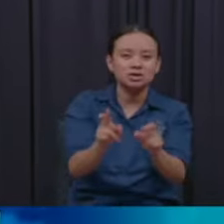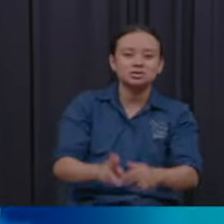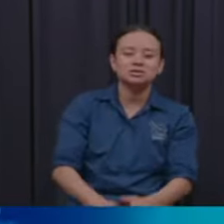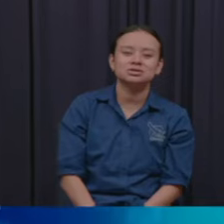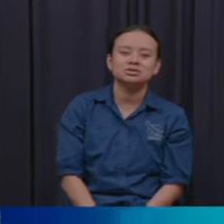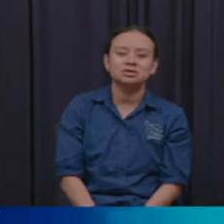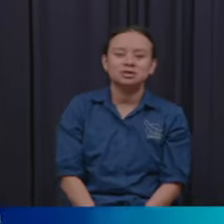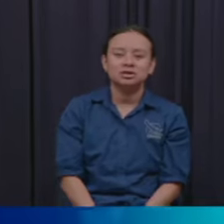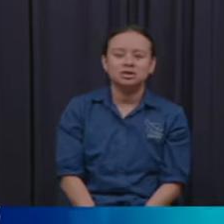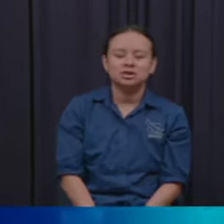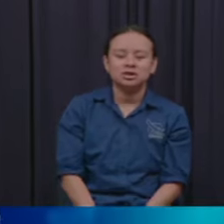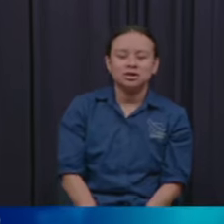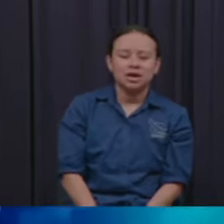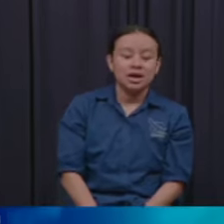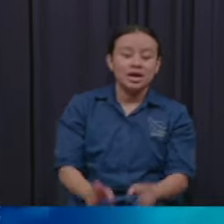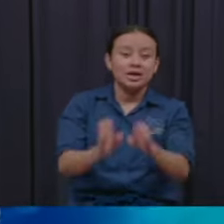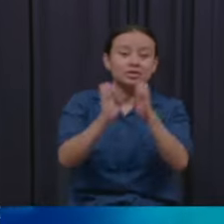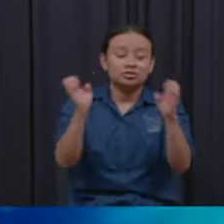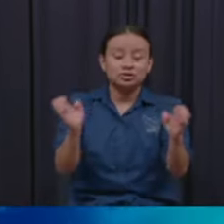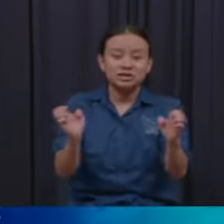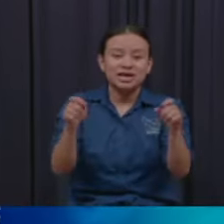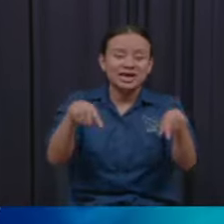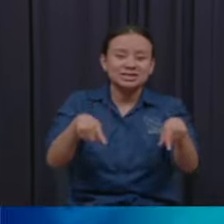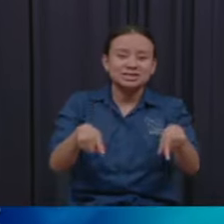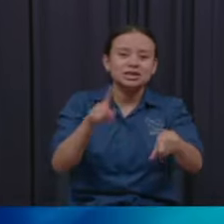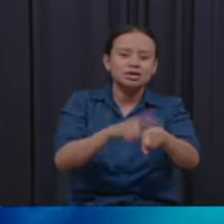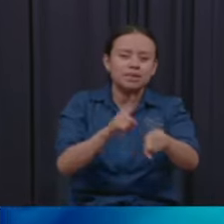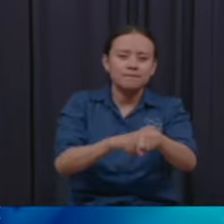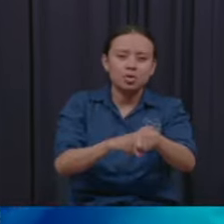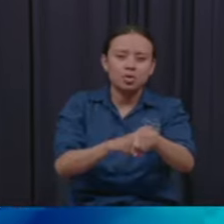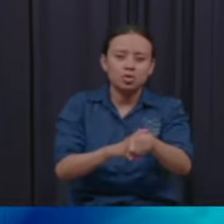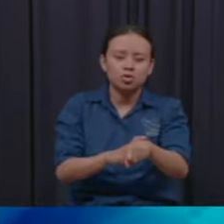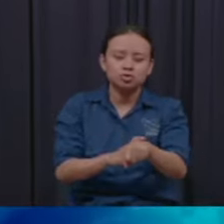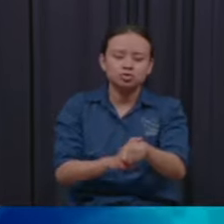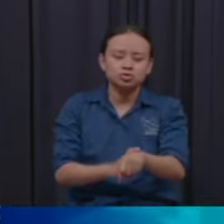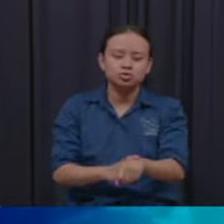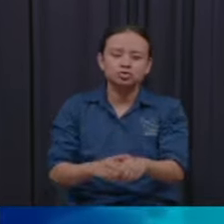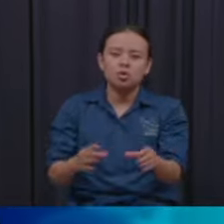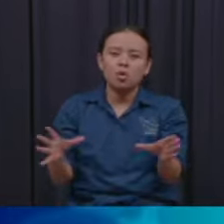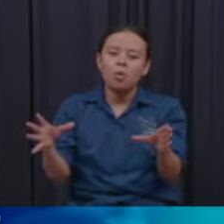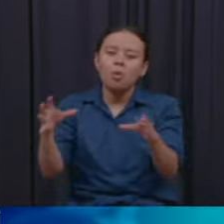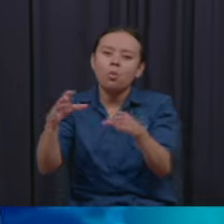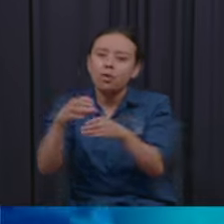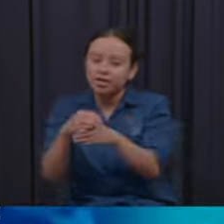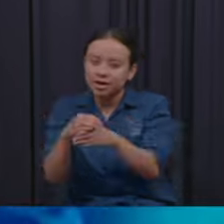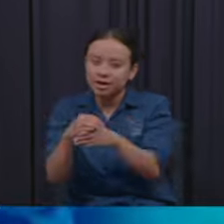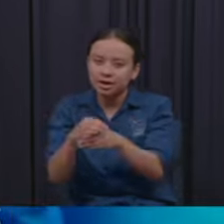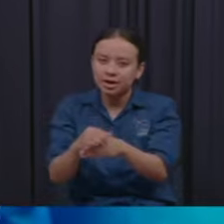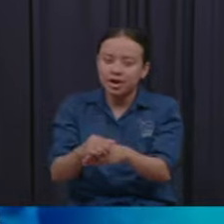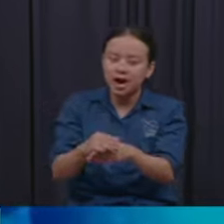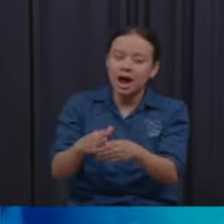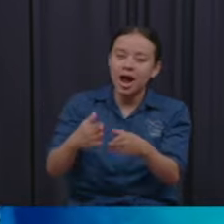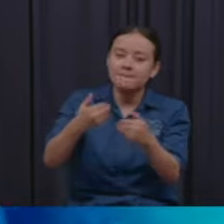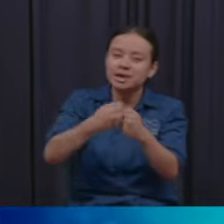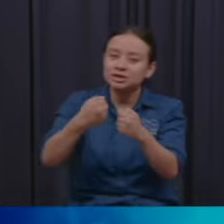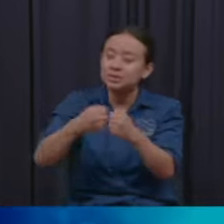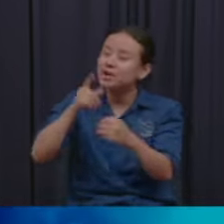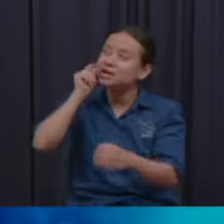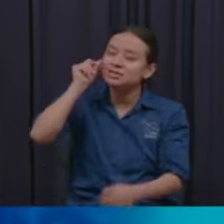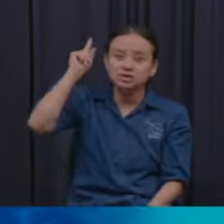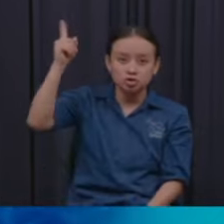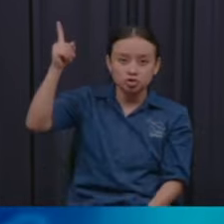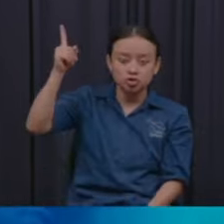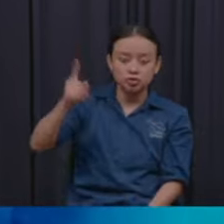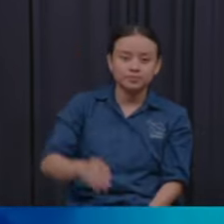Estamos consagrando este tiempo para ello. Y bueno, tenemos algunos apóstoles y ministros que